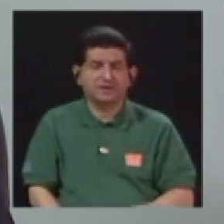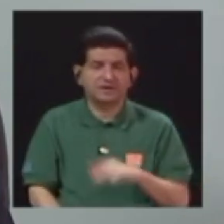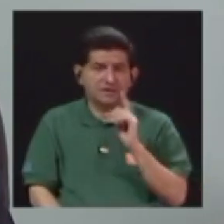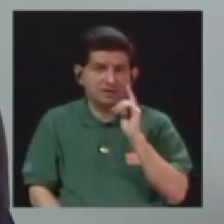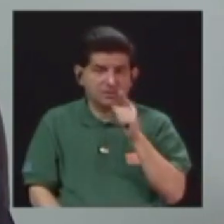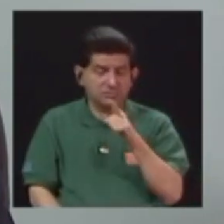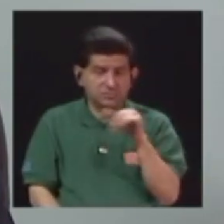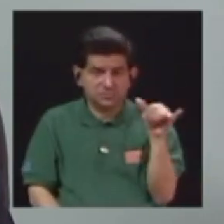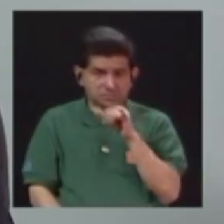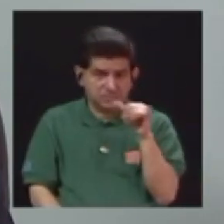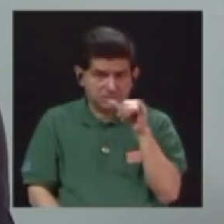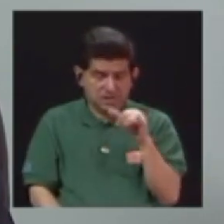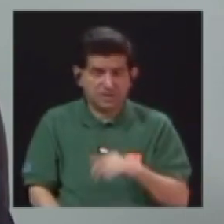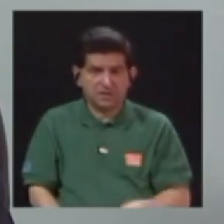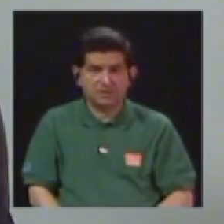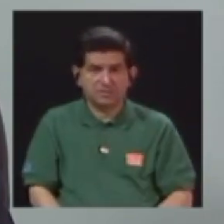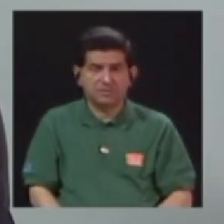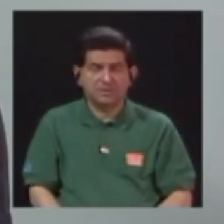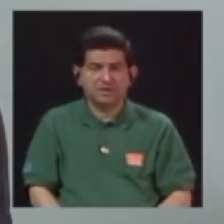usted también